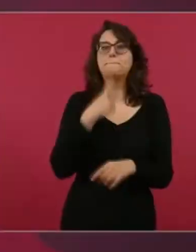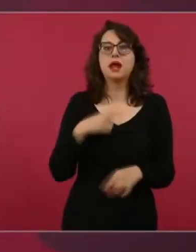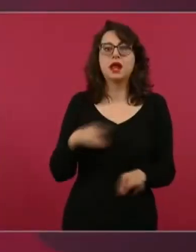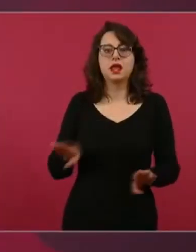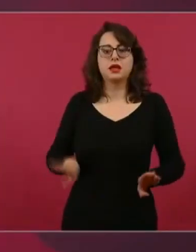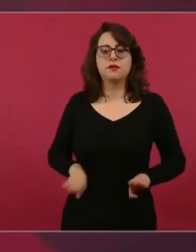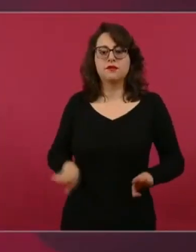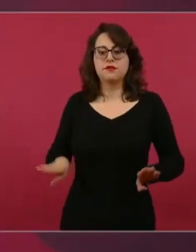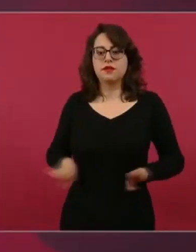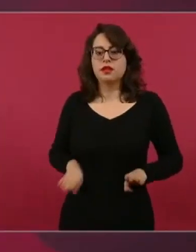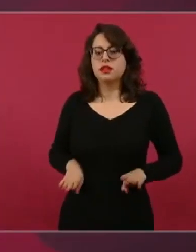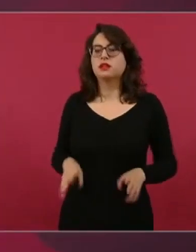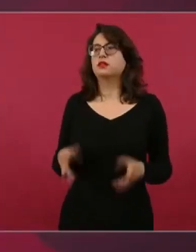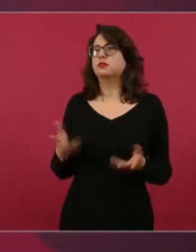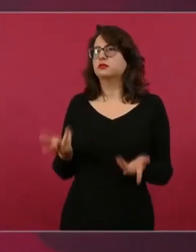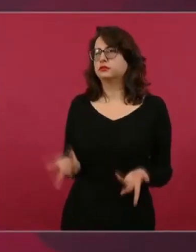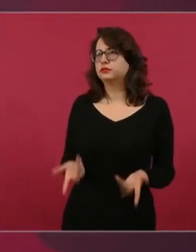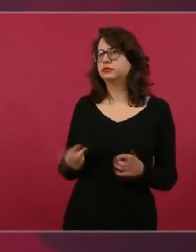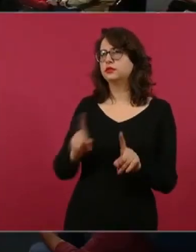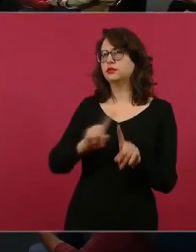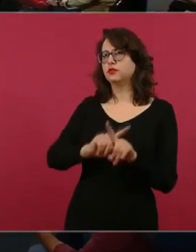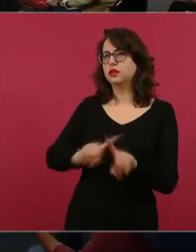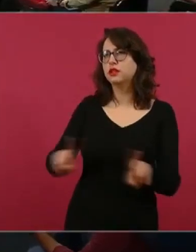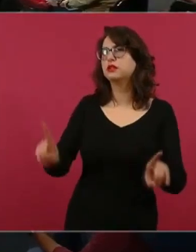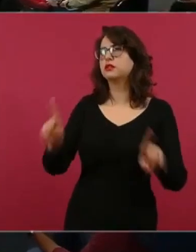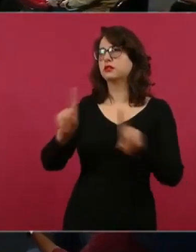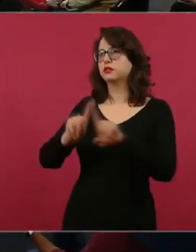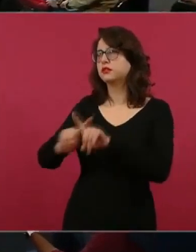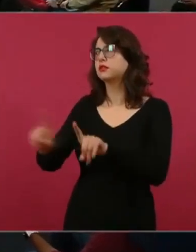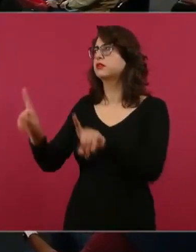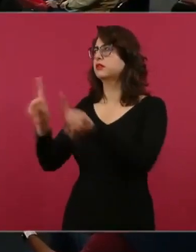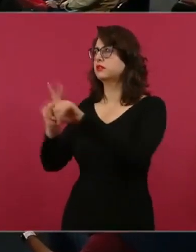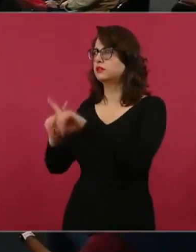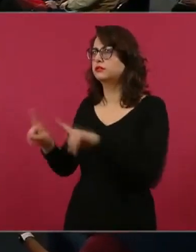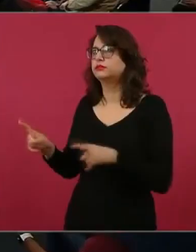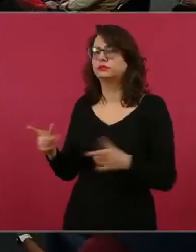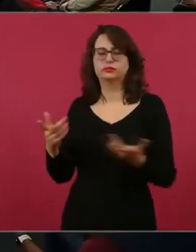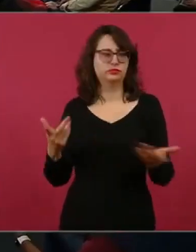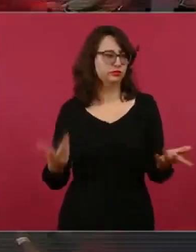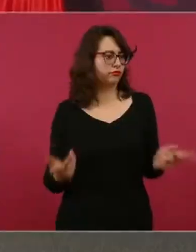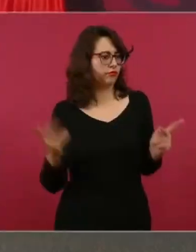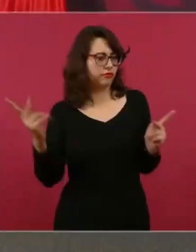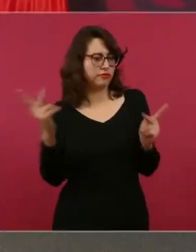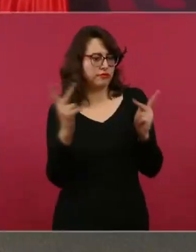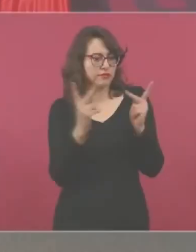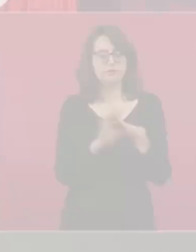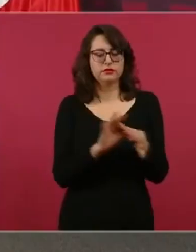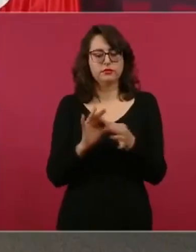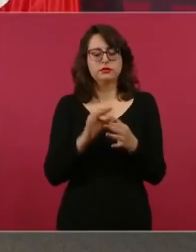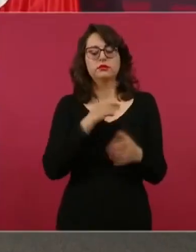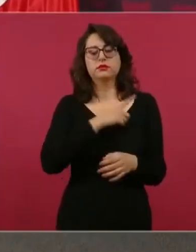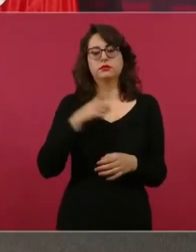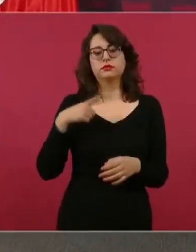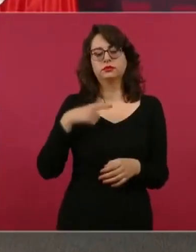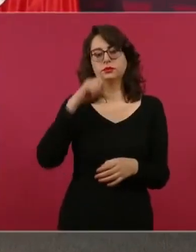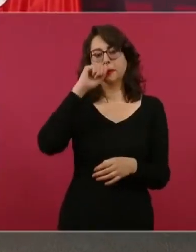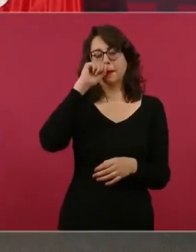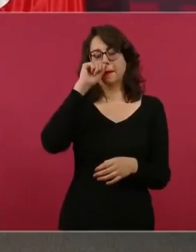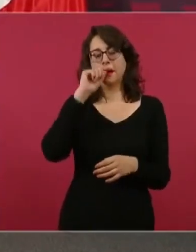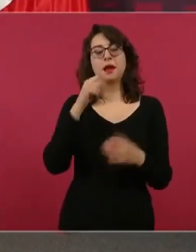embajadores, hacen falta también cónsules, y se busca equilibrar que